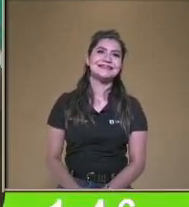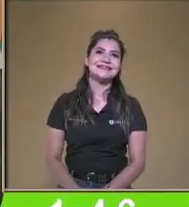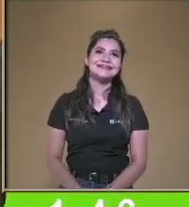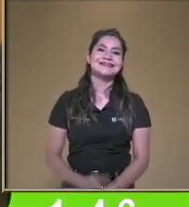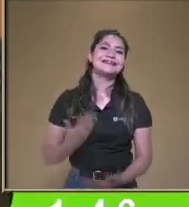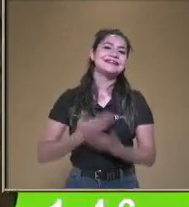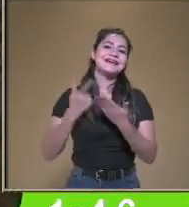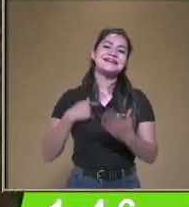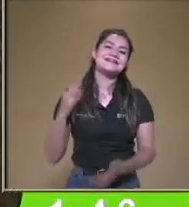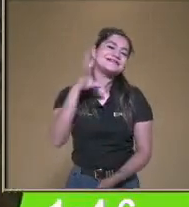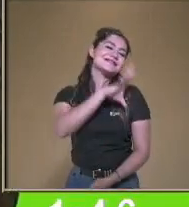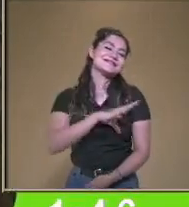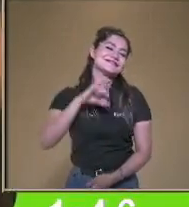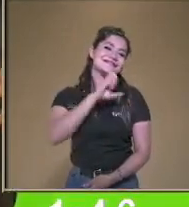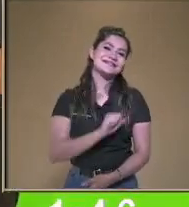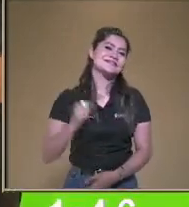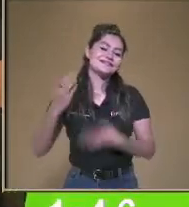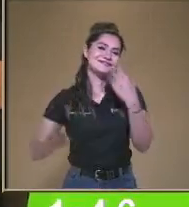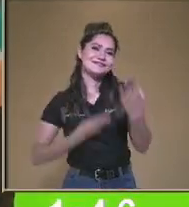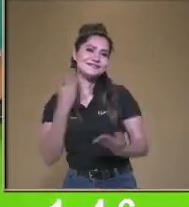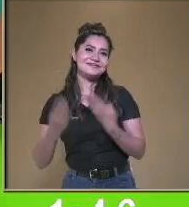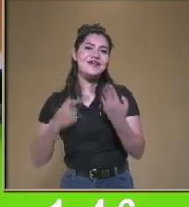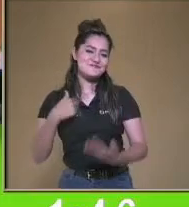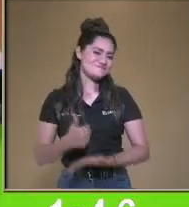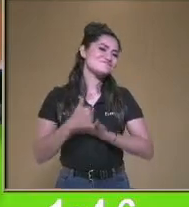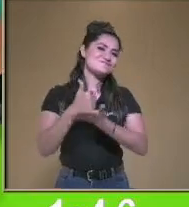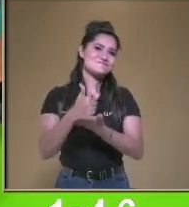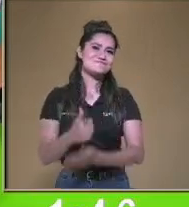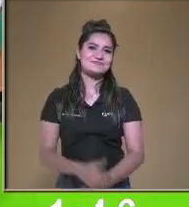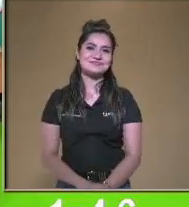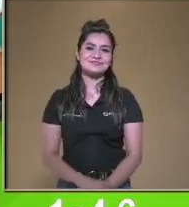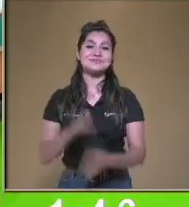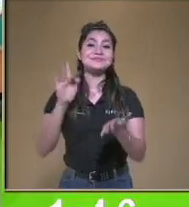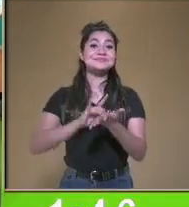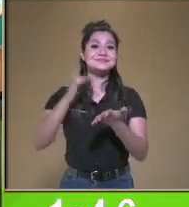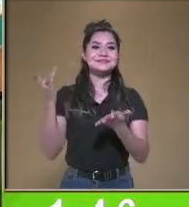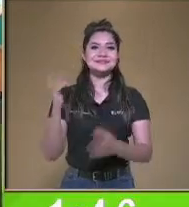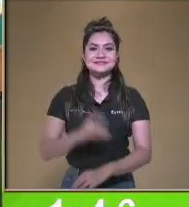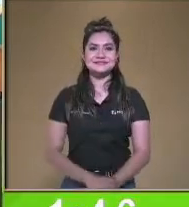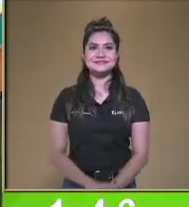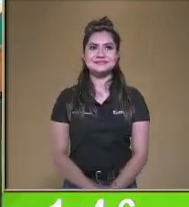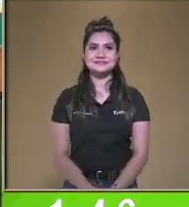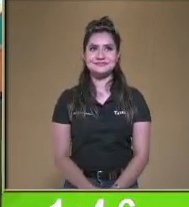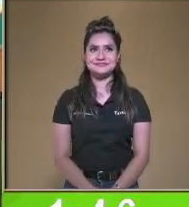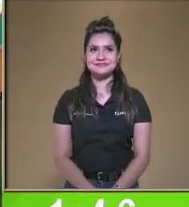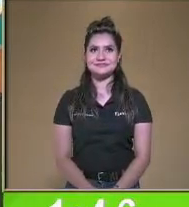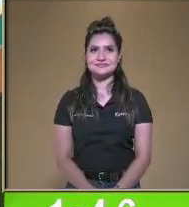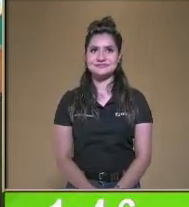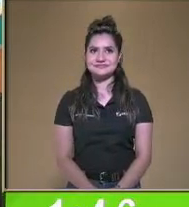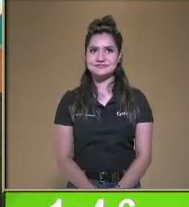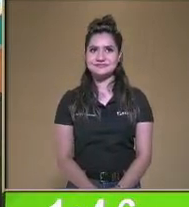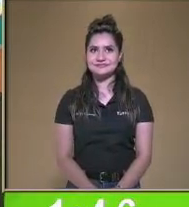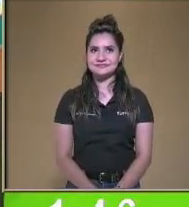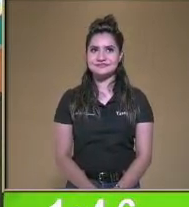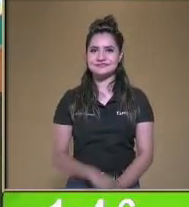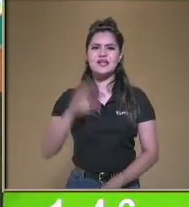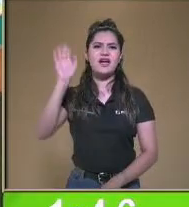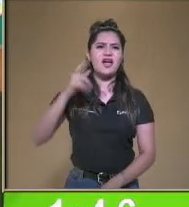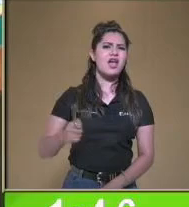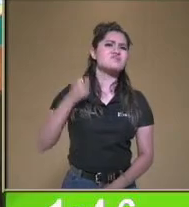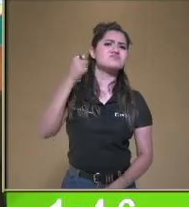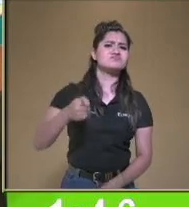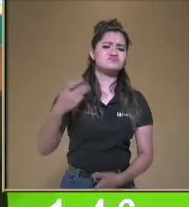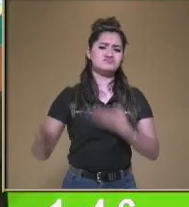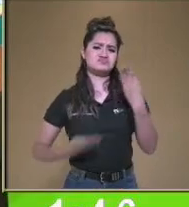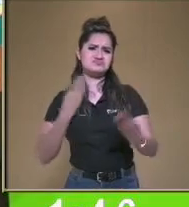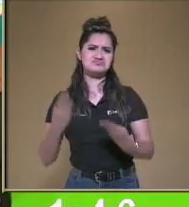encanta mucho el baile, te voy a ayudar. A ver, dime. Ay, gracias, maestro. Bueno, mire, para empezar, ¿qué es la danza? ¿Y